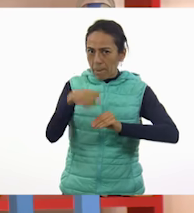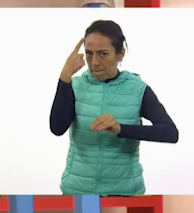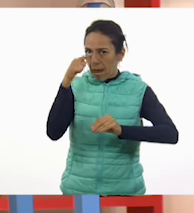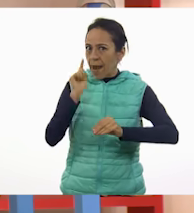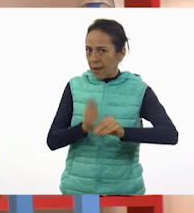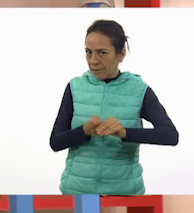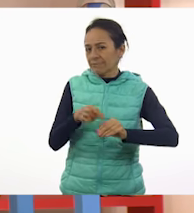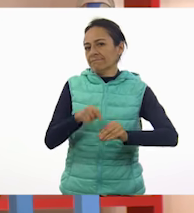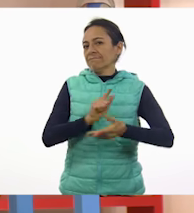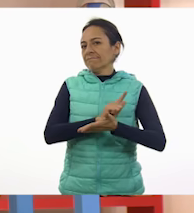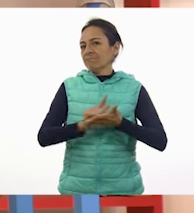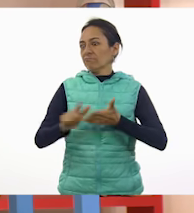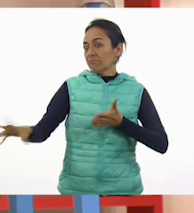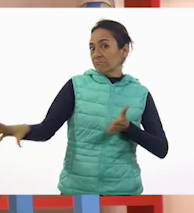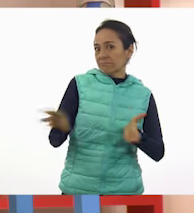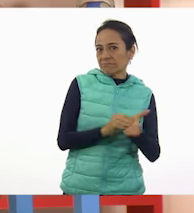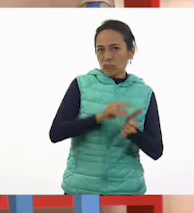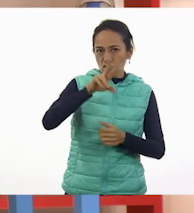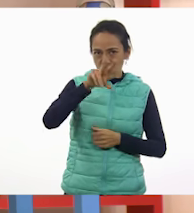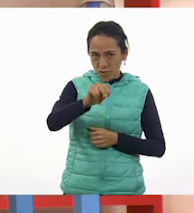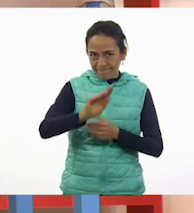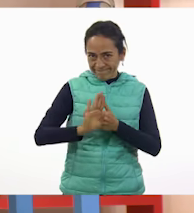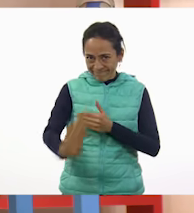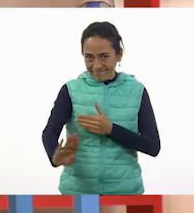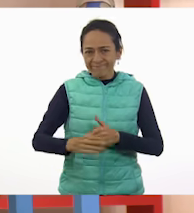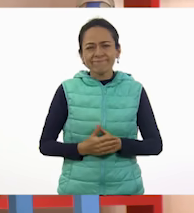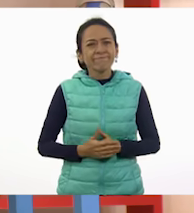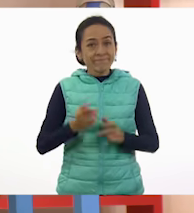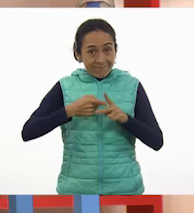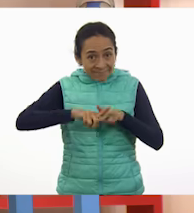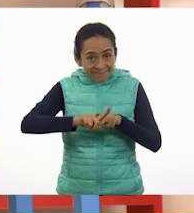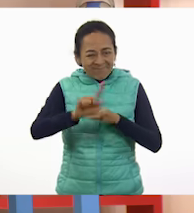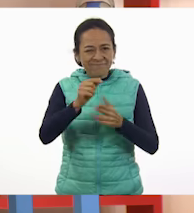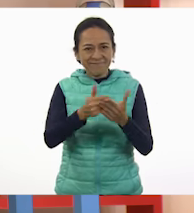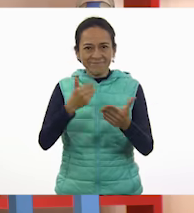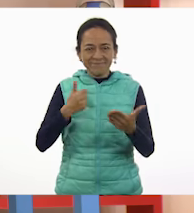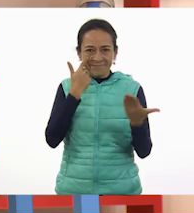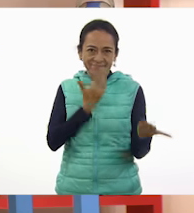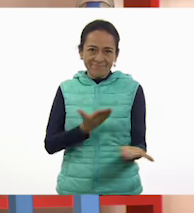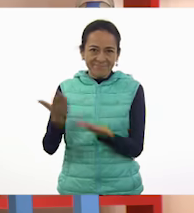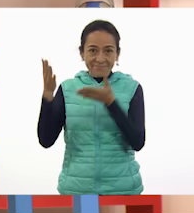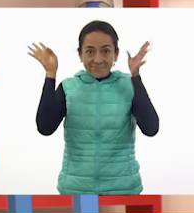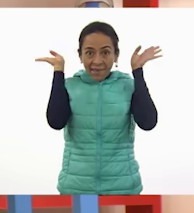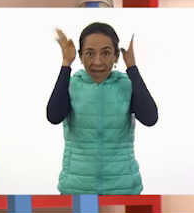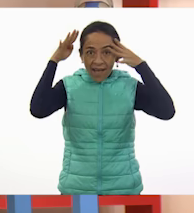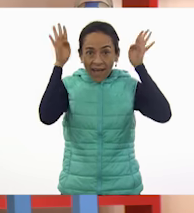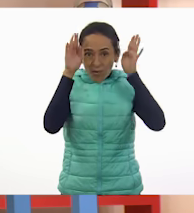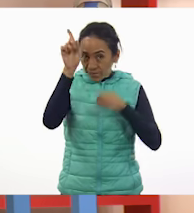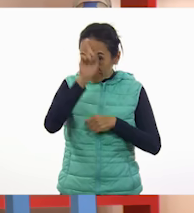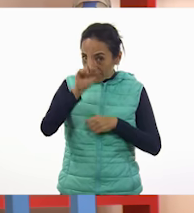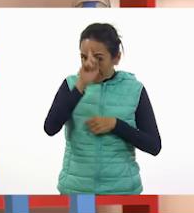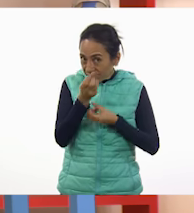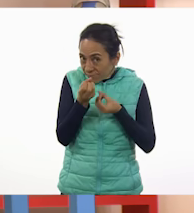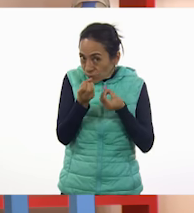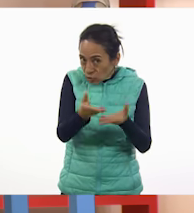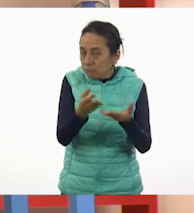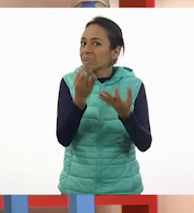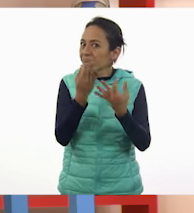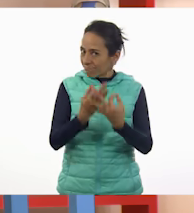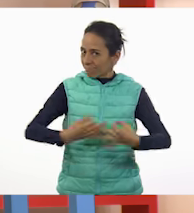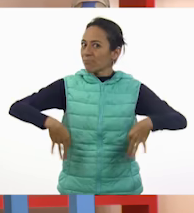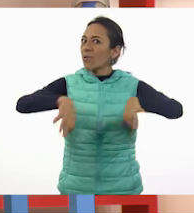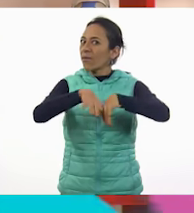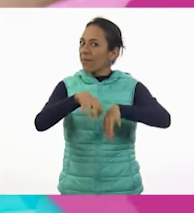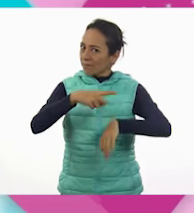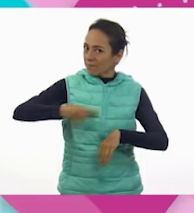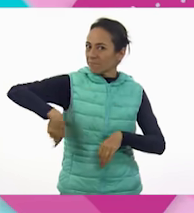Bueno, pues antes de comenzar, vamos con Ajo Listo, que nos tiene una recomendación muy importante para todos nosotros. ¿Listo,